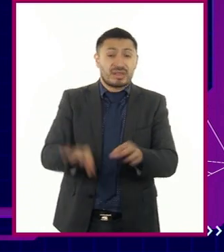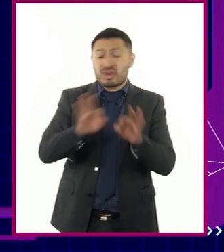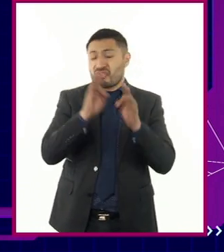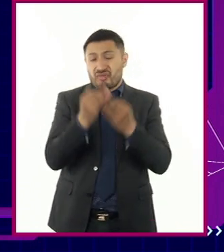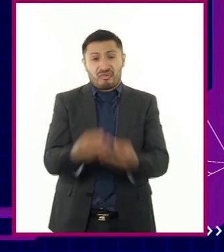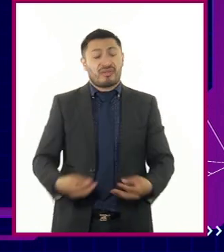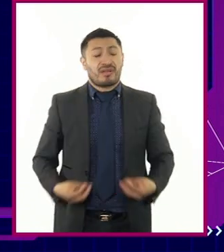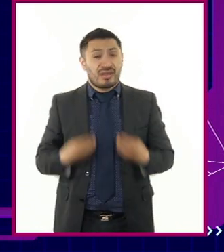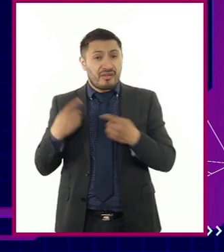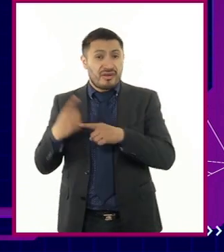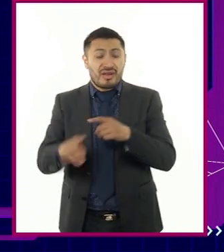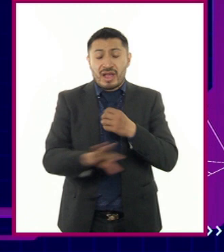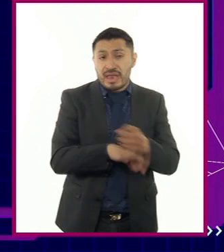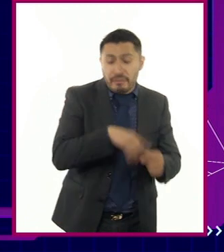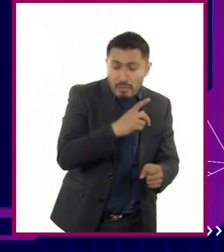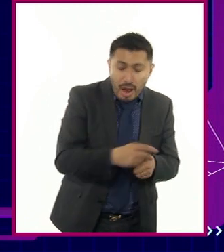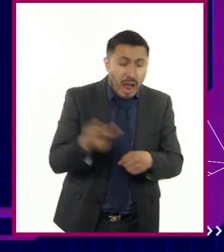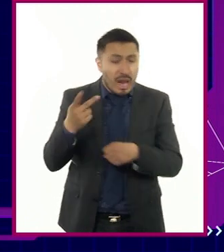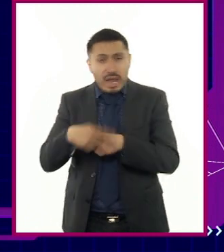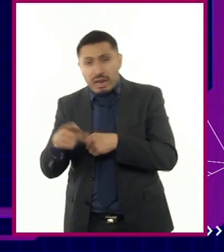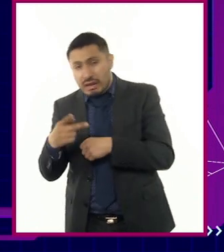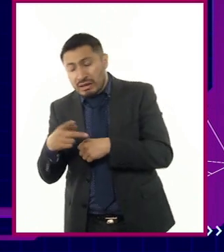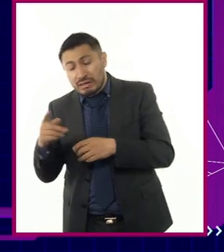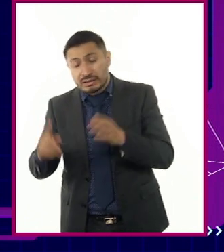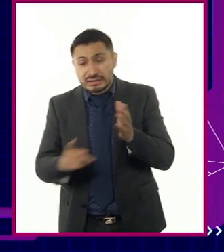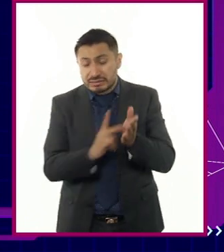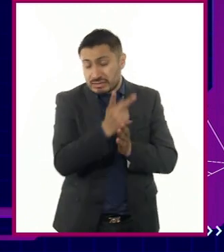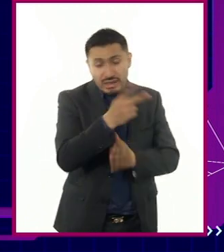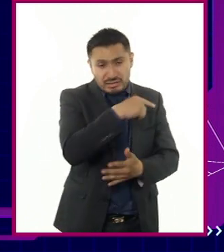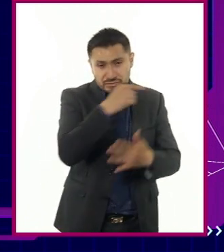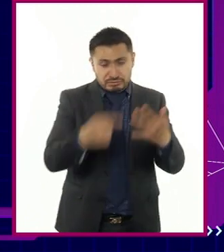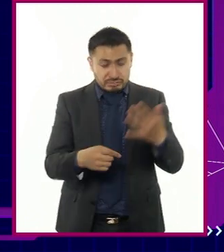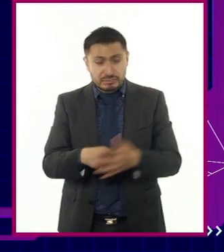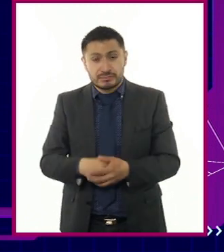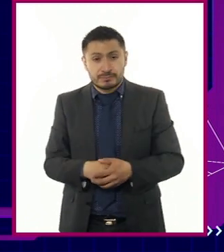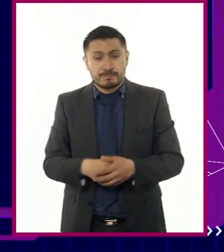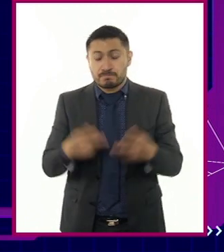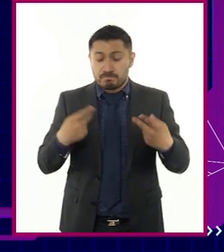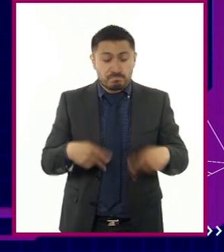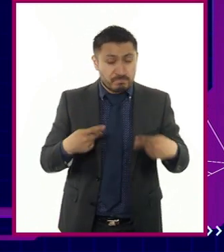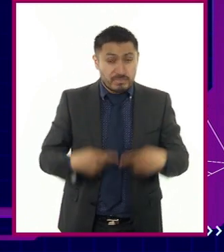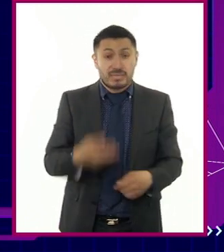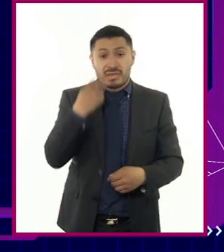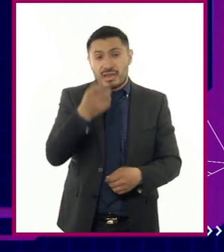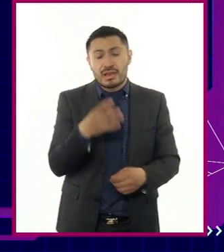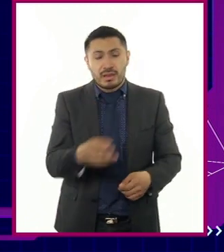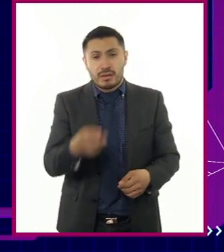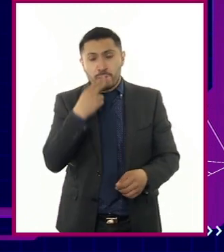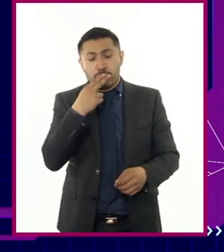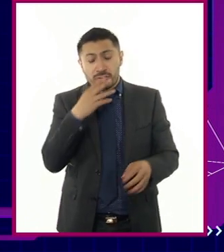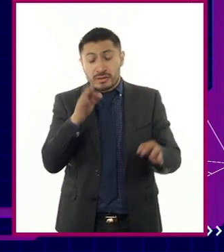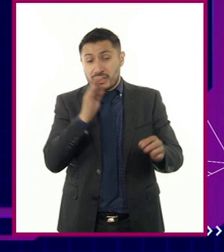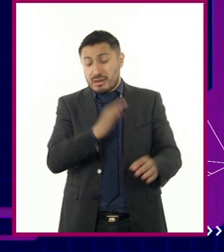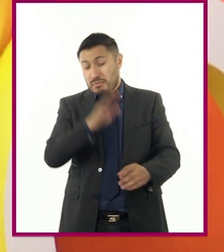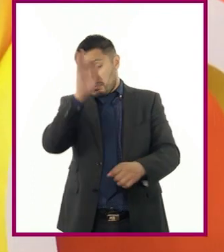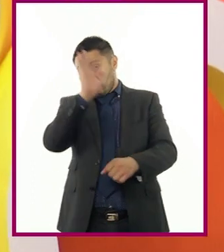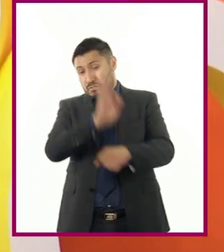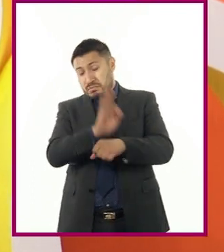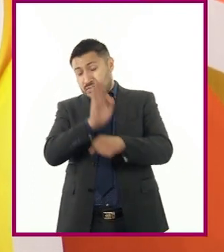Es por esta razón que solemos usar medidas de protección para evitar daños en la salud cuando estamos expuestos a